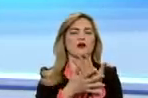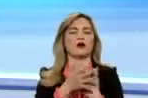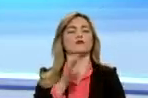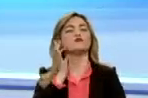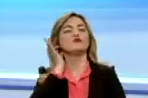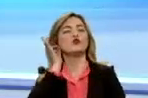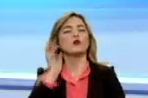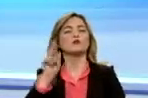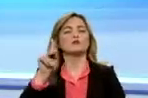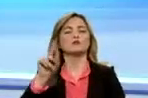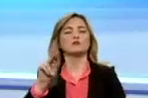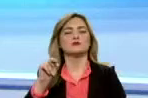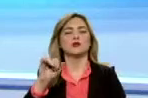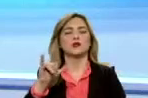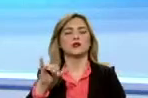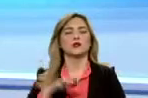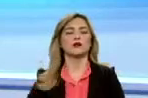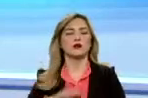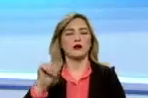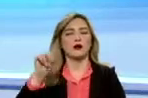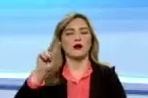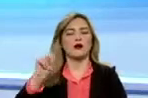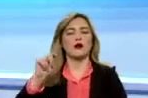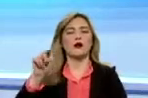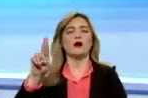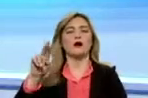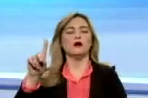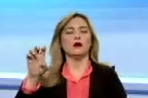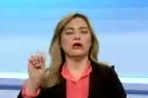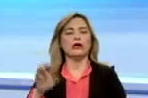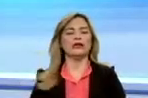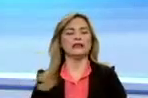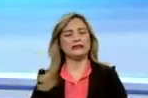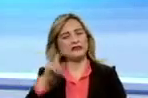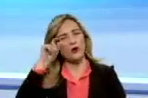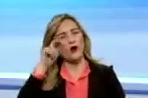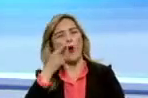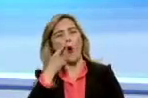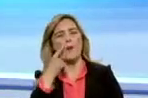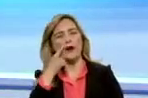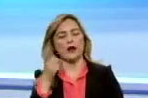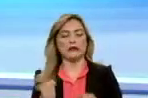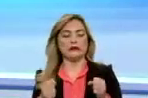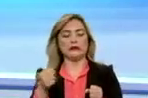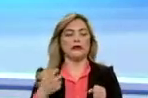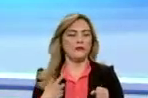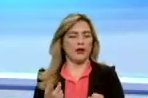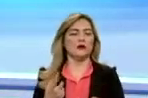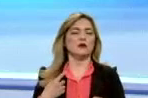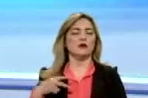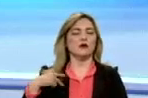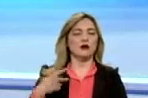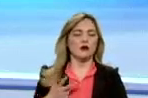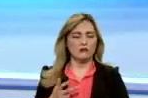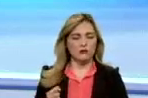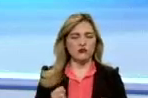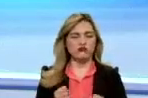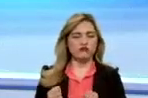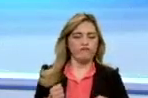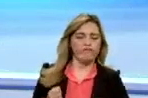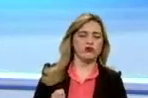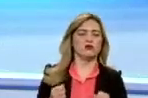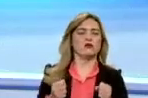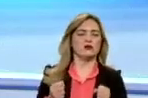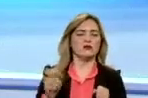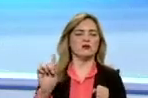para Kenny Solange Andrade, mujer que atropelló a Roberto Malta, quien falleció luego de permanecer varios días en coma. Además, se le